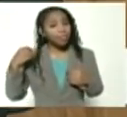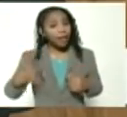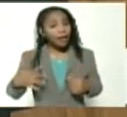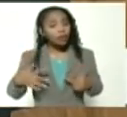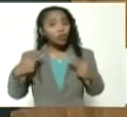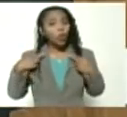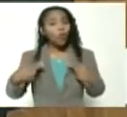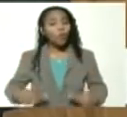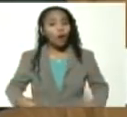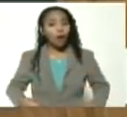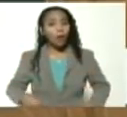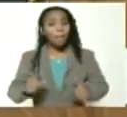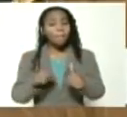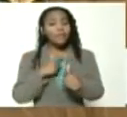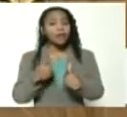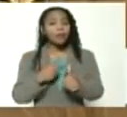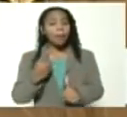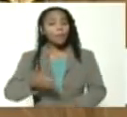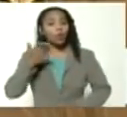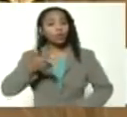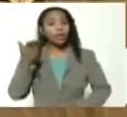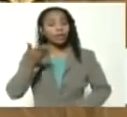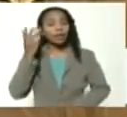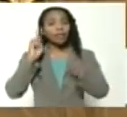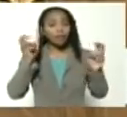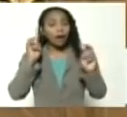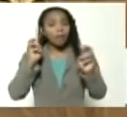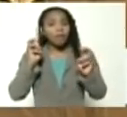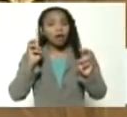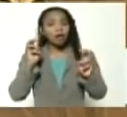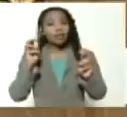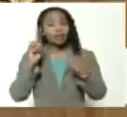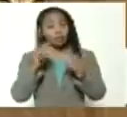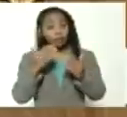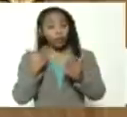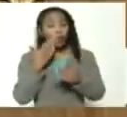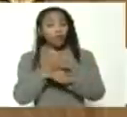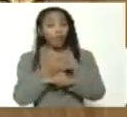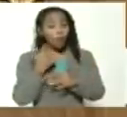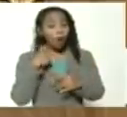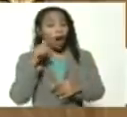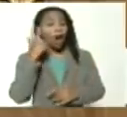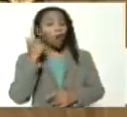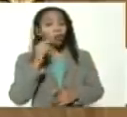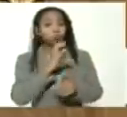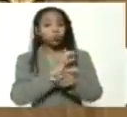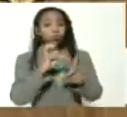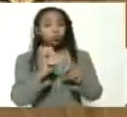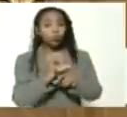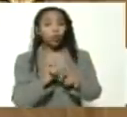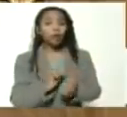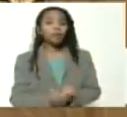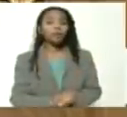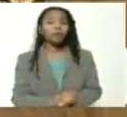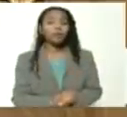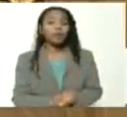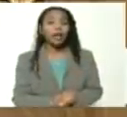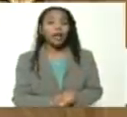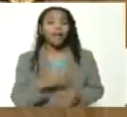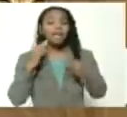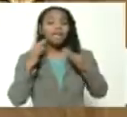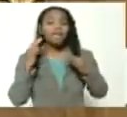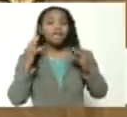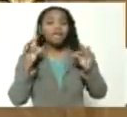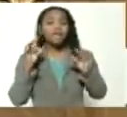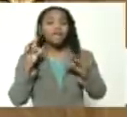generación. Hemos conocido luego los, si nos vamos a la tradición de la filosofía de los derechos